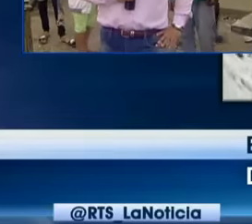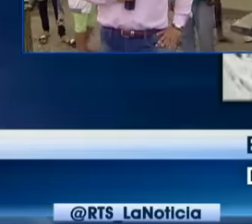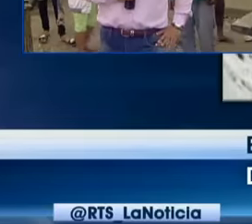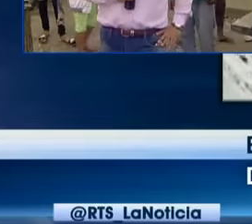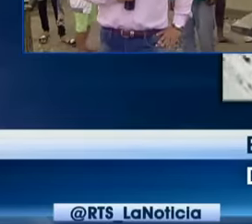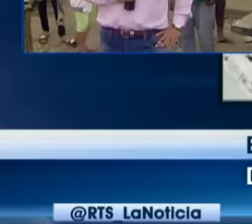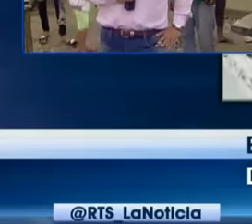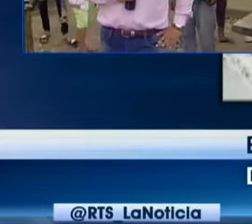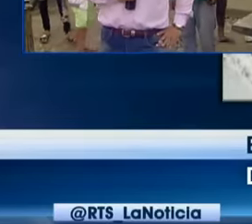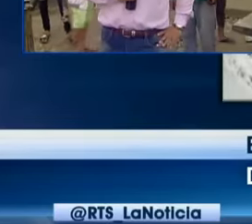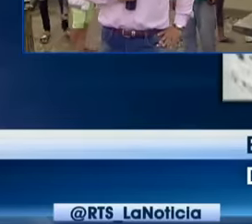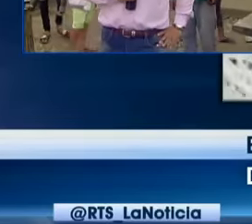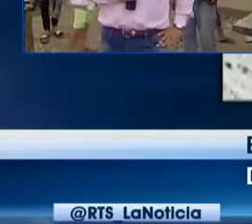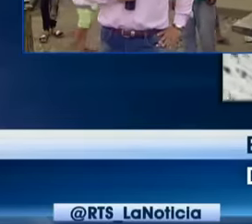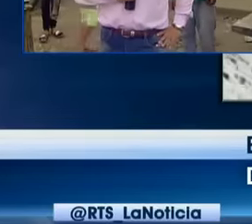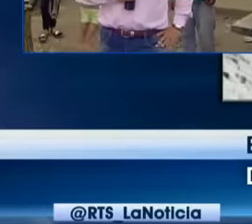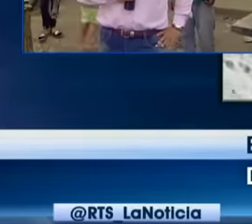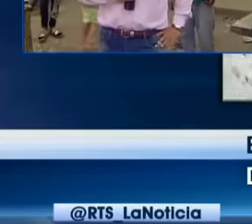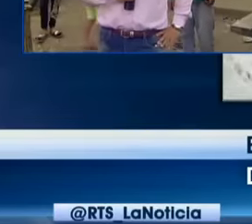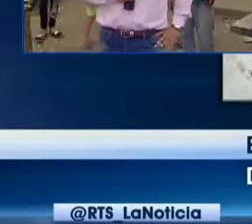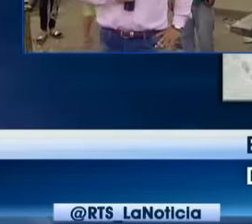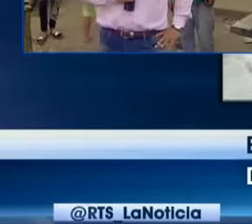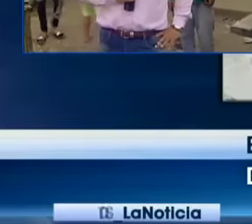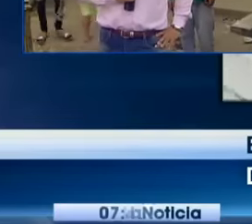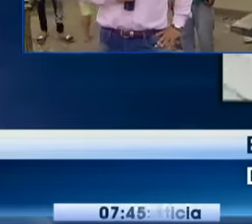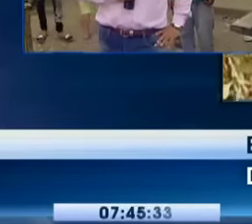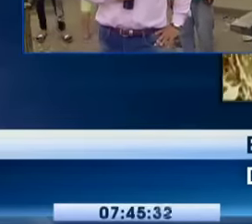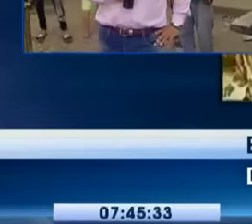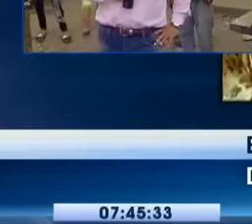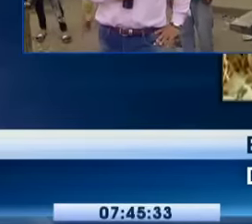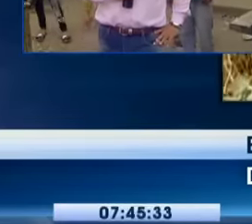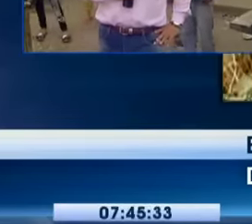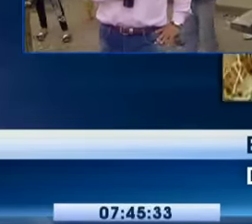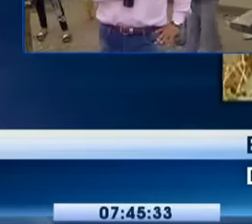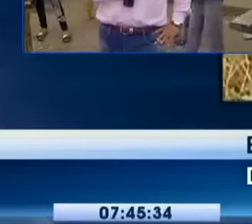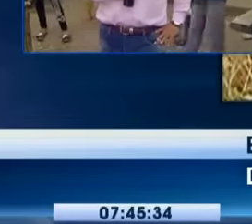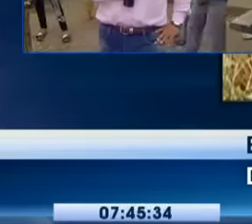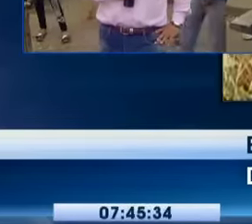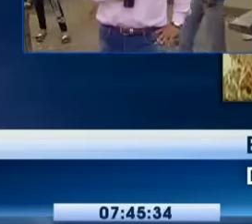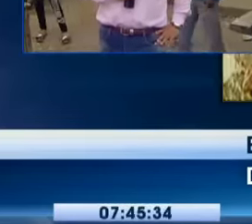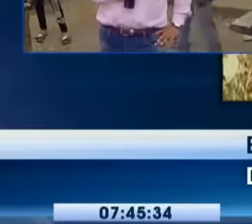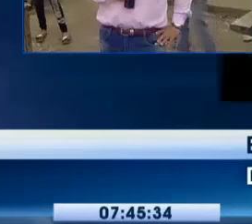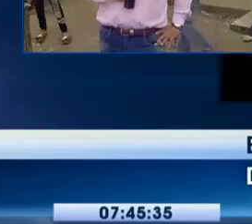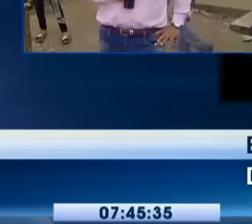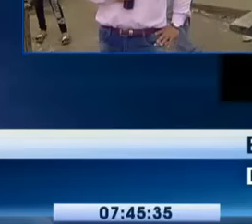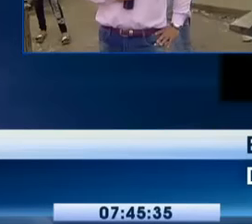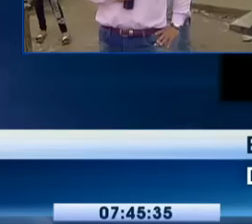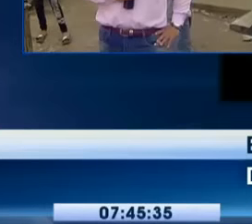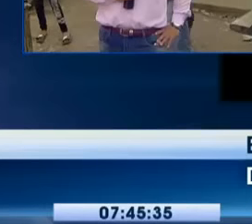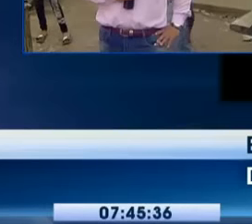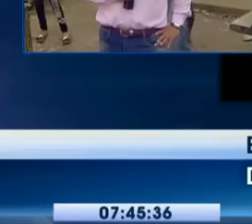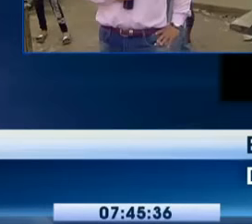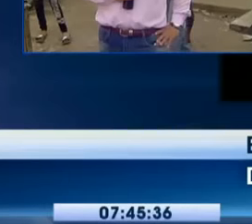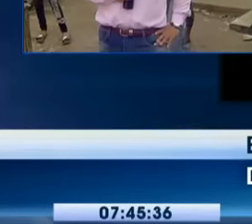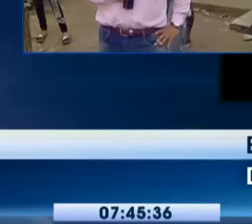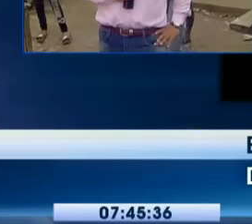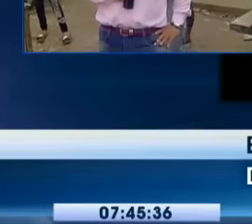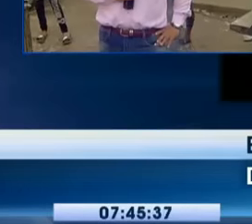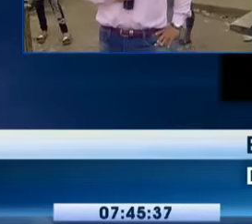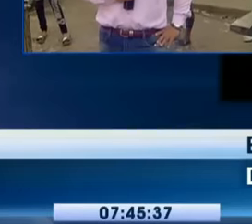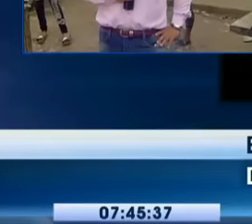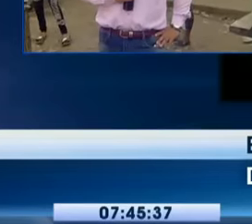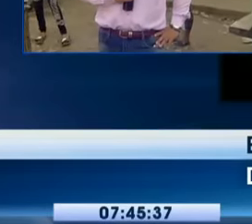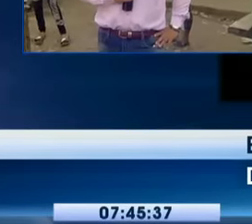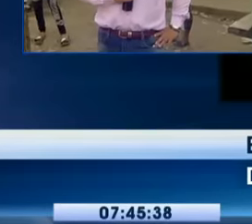fácil, no va a ser fácil para ella. Seguramente lo que queda aquí, lo que resta, es lo que determina las investigaciones. ¿Qué